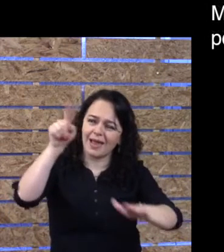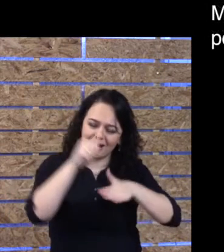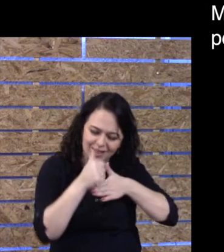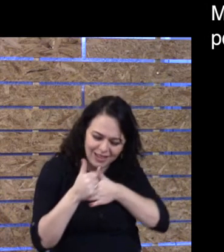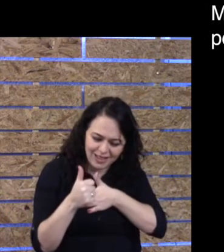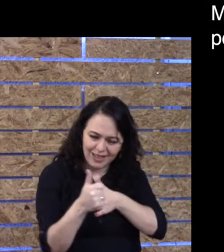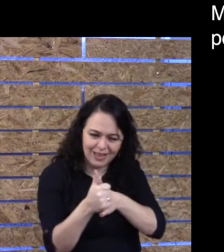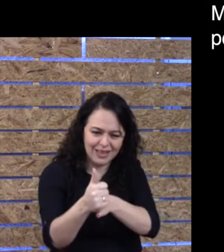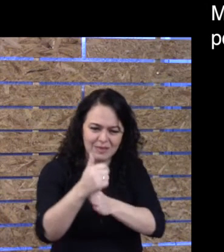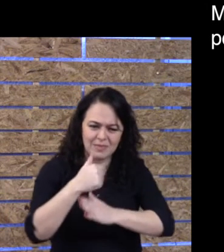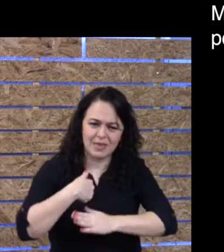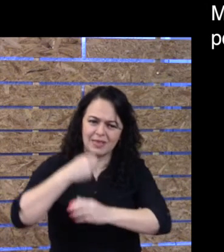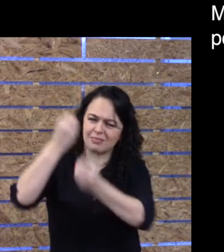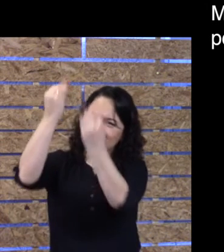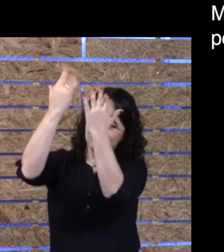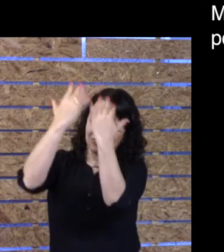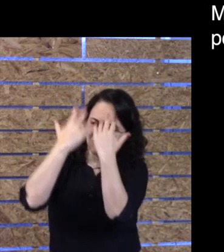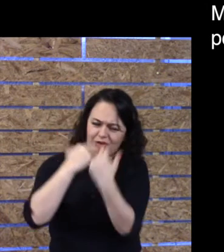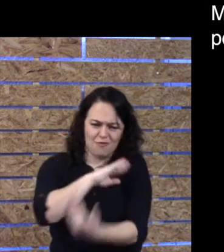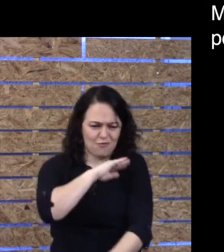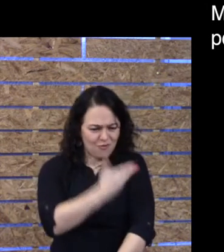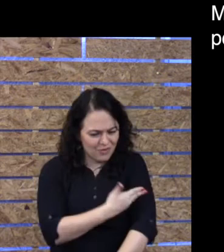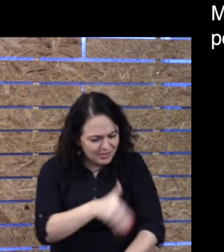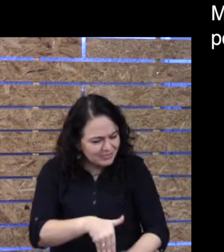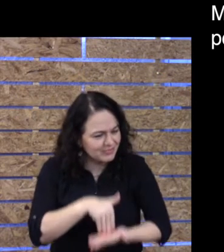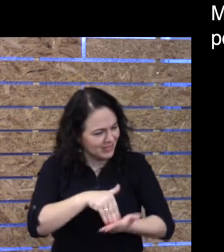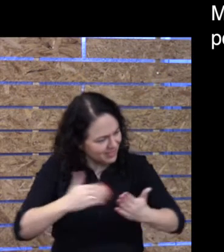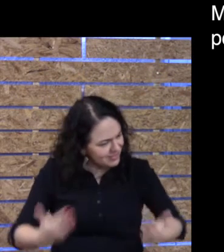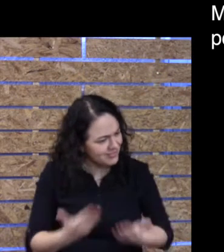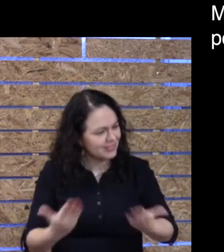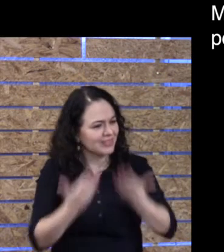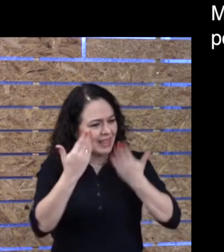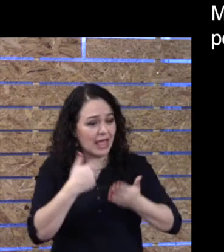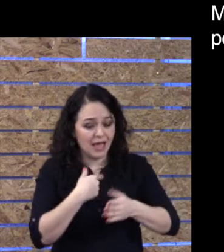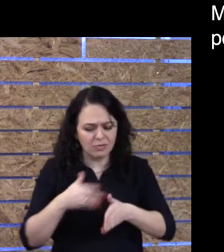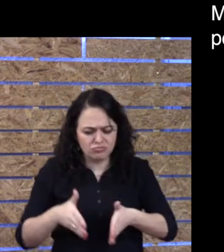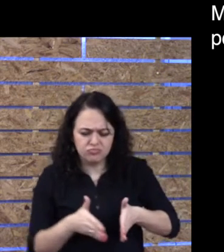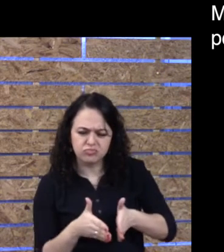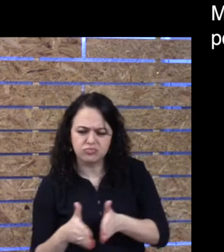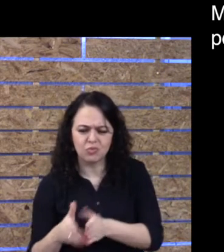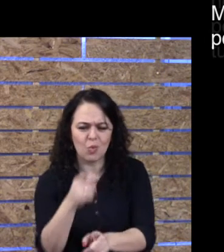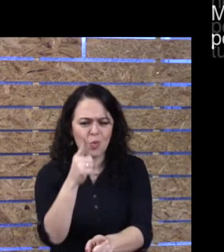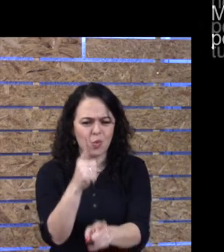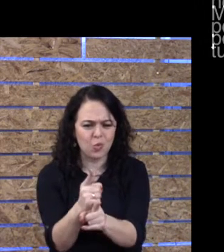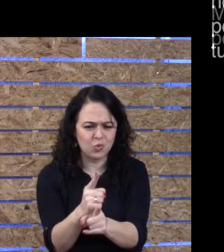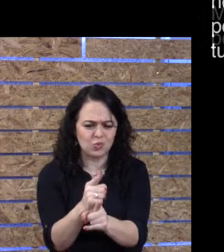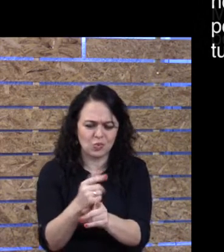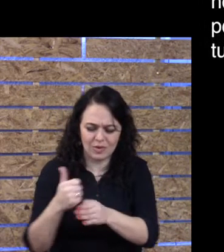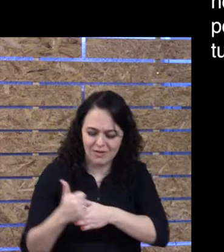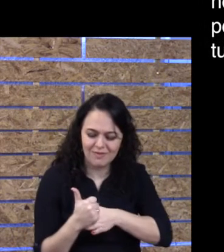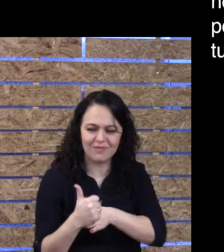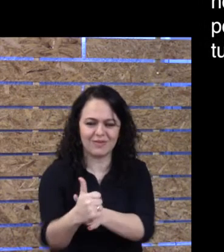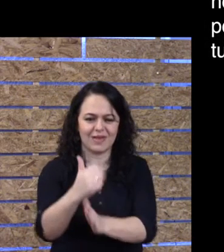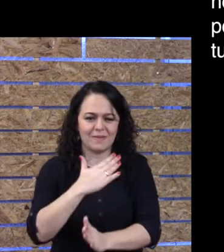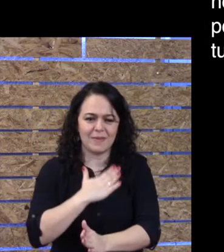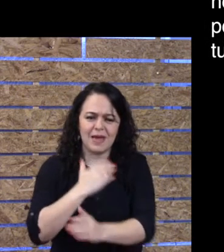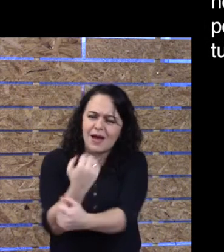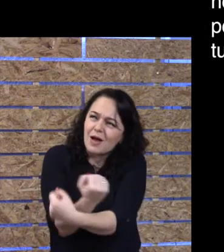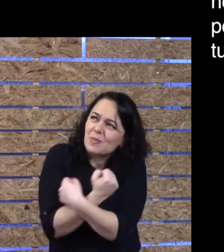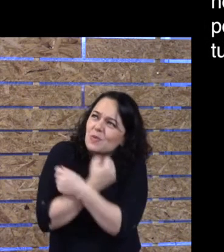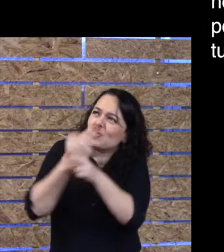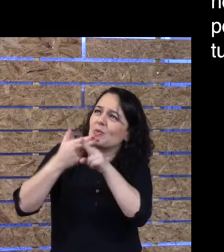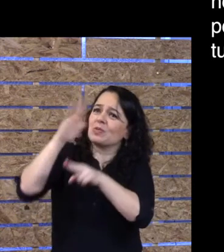infunde nuevas fuerzas. Me guía por sendas de justicia, por amor a su nombre. Aun si voy por